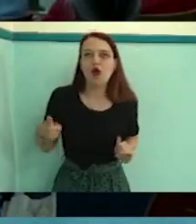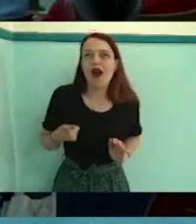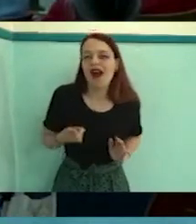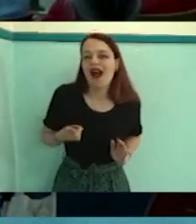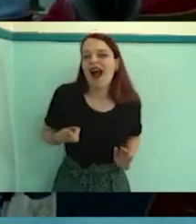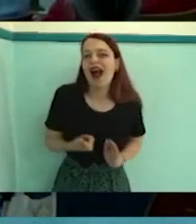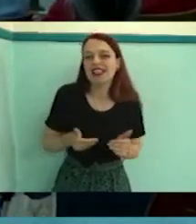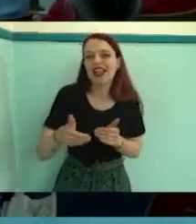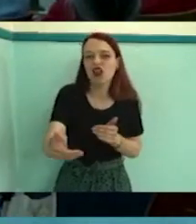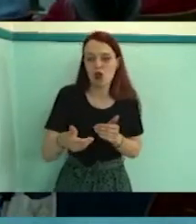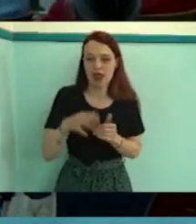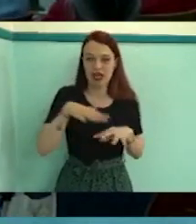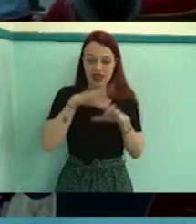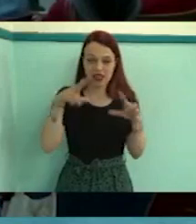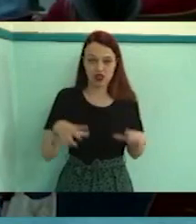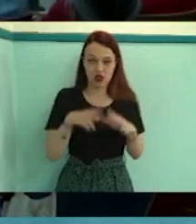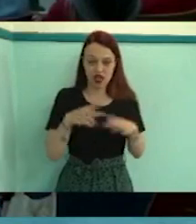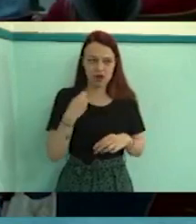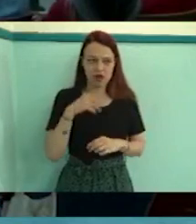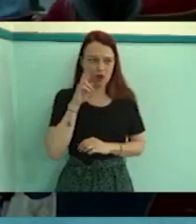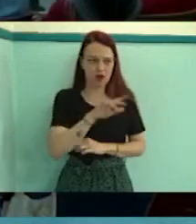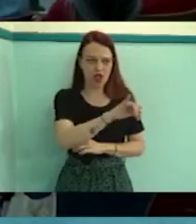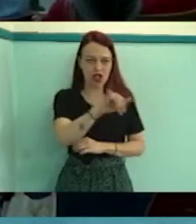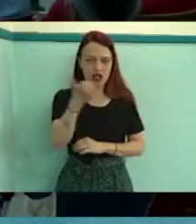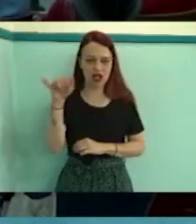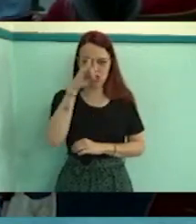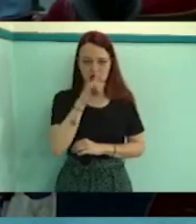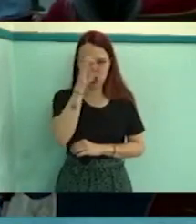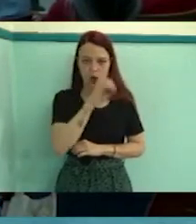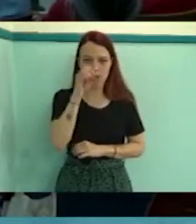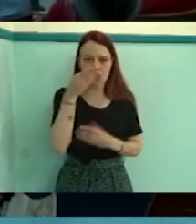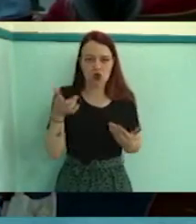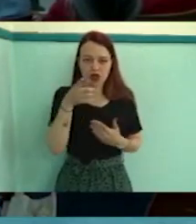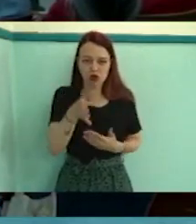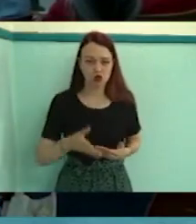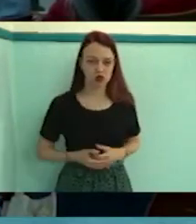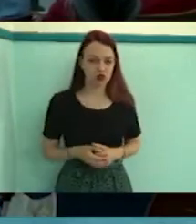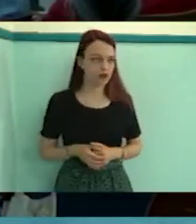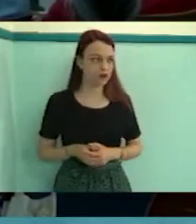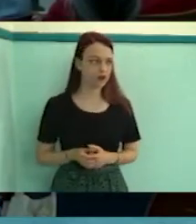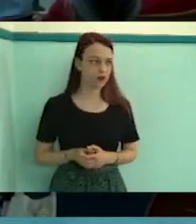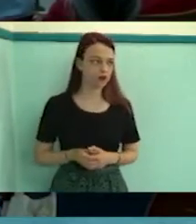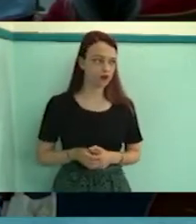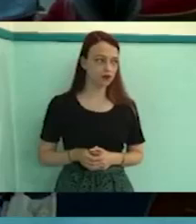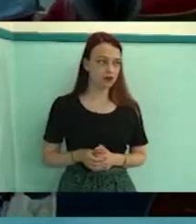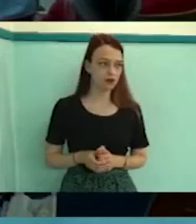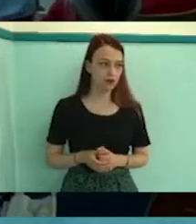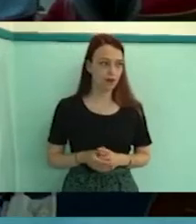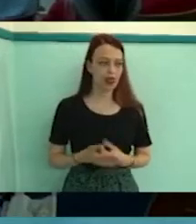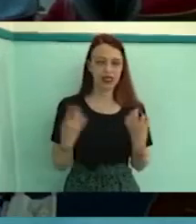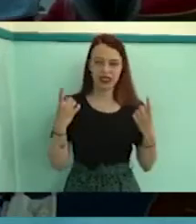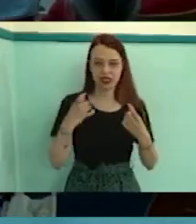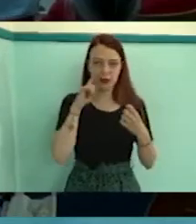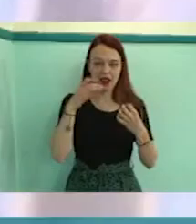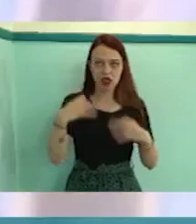y en redes sociales ve veo eso constantemente no sé un poco esta opinión de ver como se intenta normalizar pero